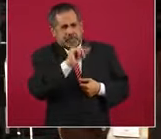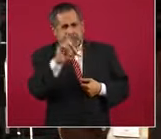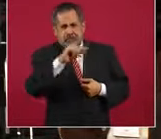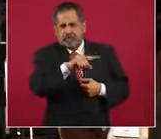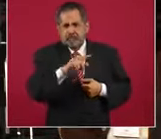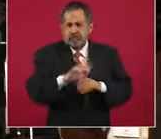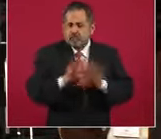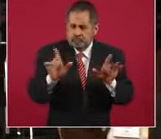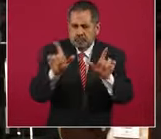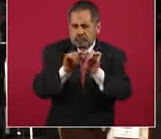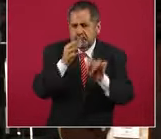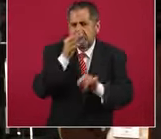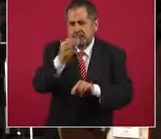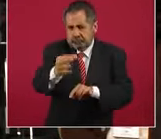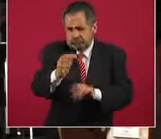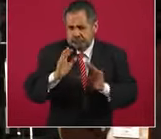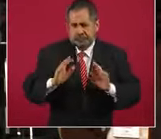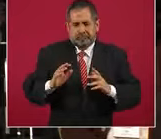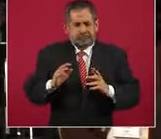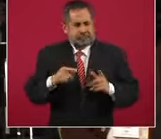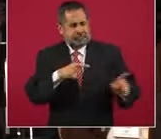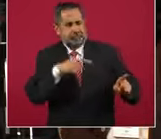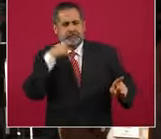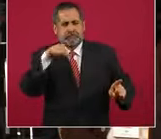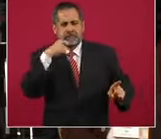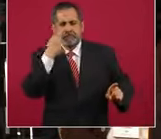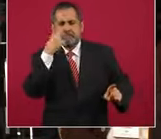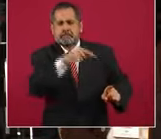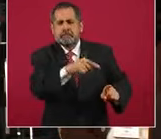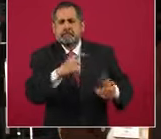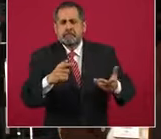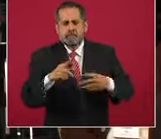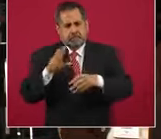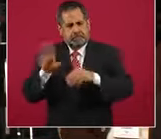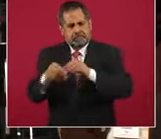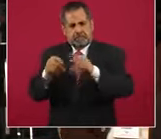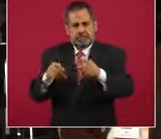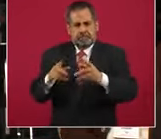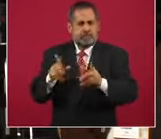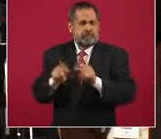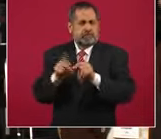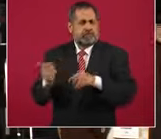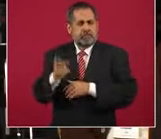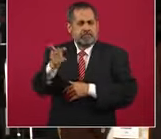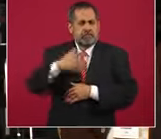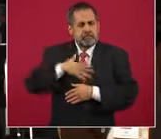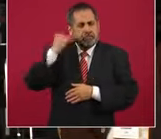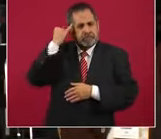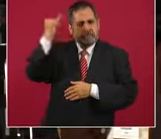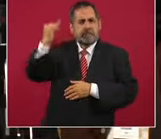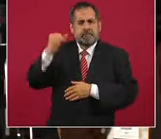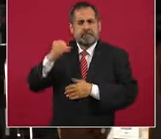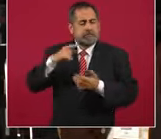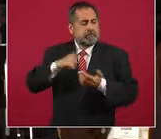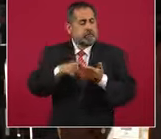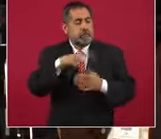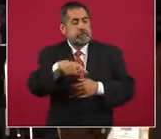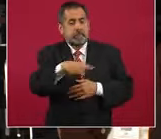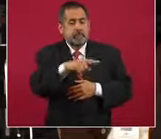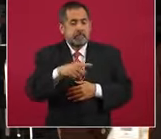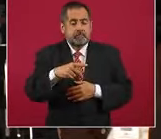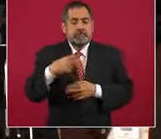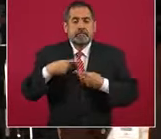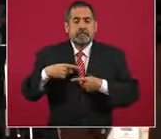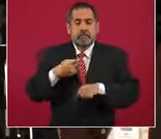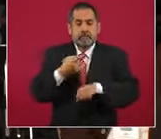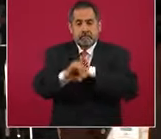no? Eso lo dejo ahí como un comentario anexo. Nada más preguntarle, me imagino que estas personas que han sido defraudadas